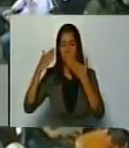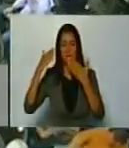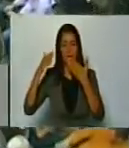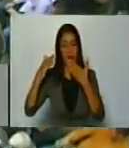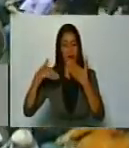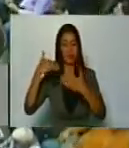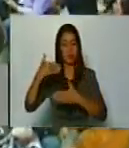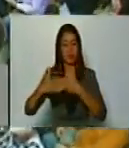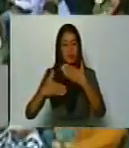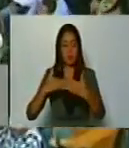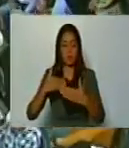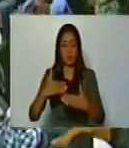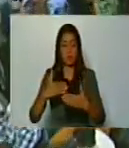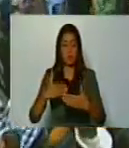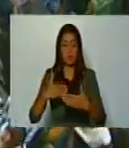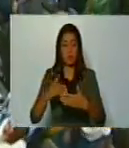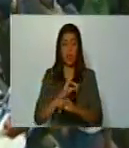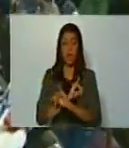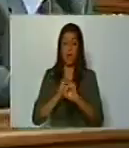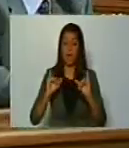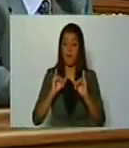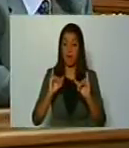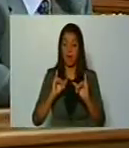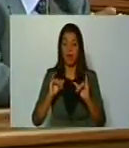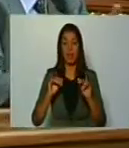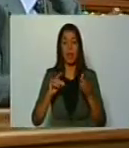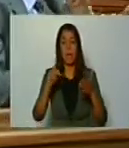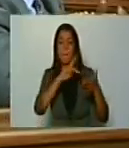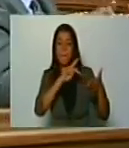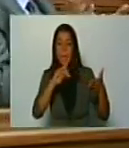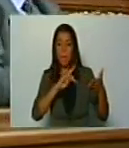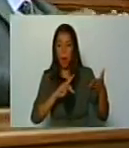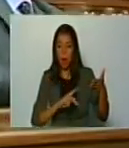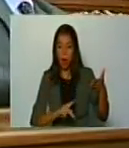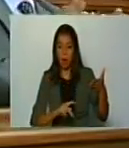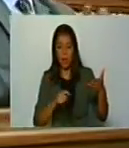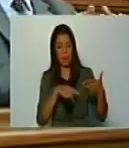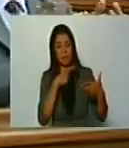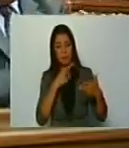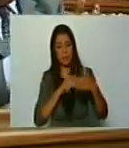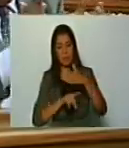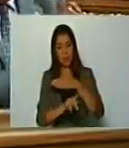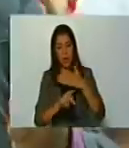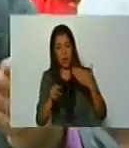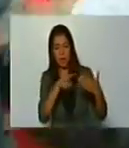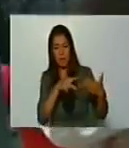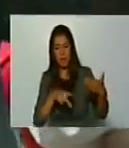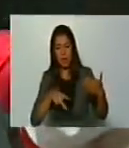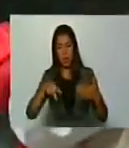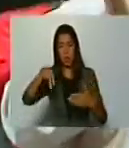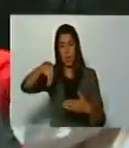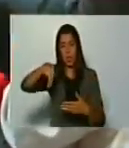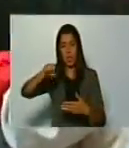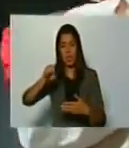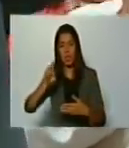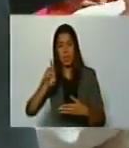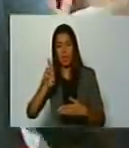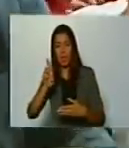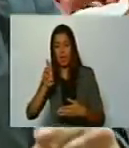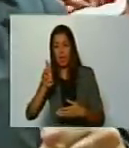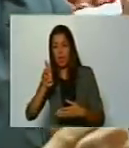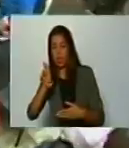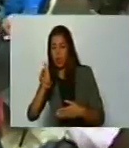Yo termino, Presidenta, con un poema del poeta Pablo Neruda, porque a pesar de todas